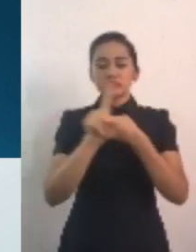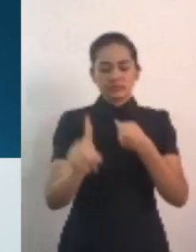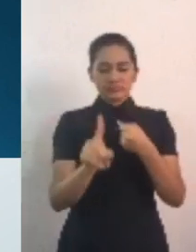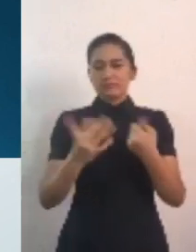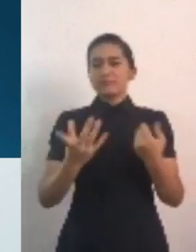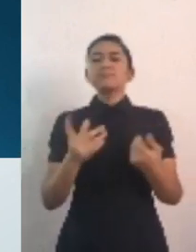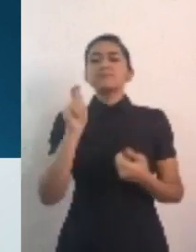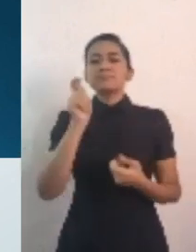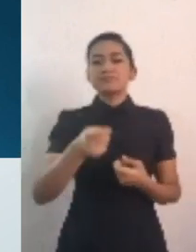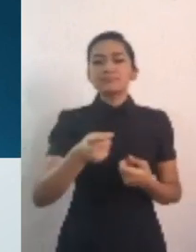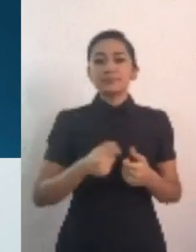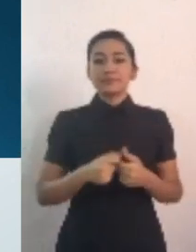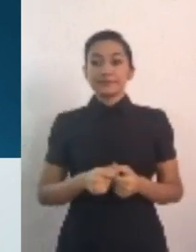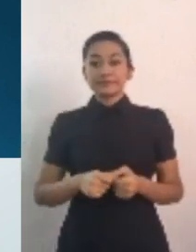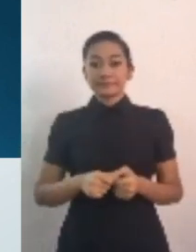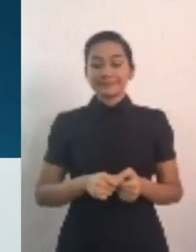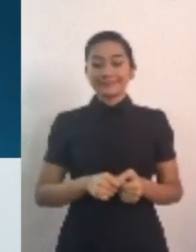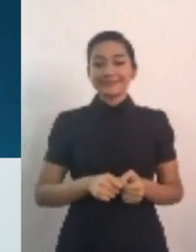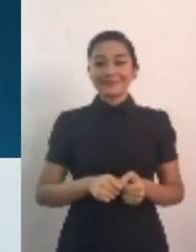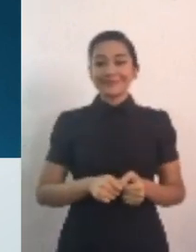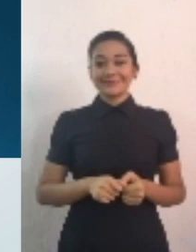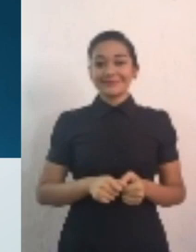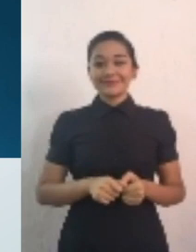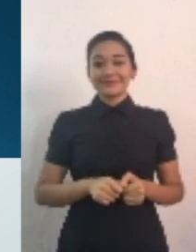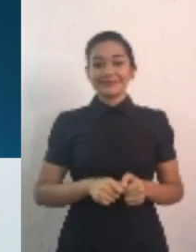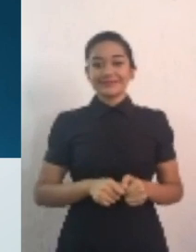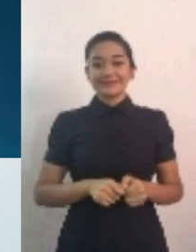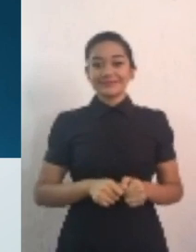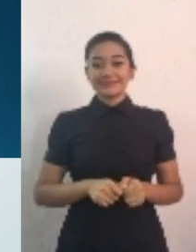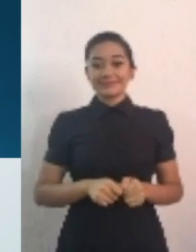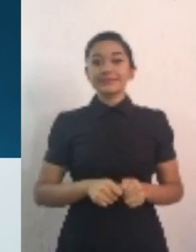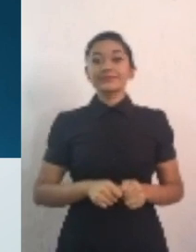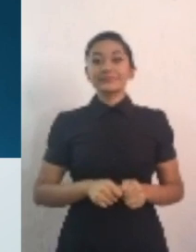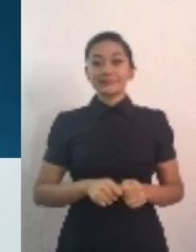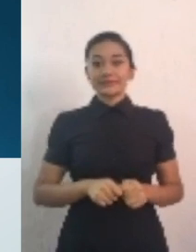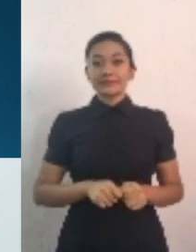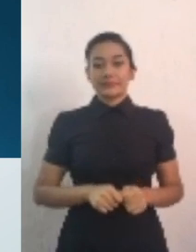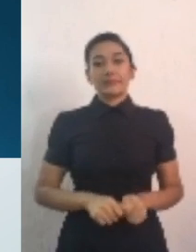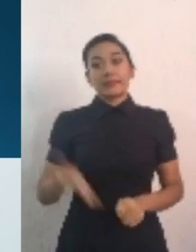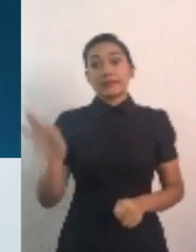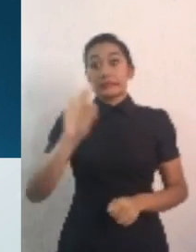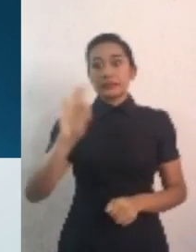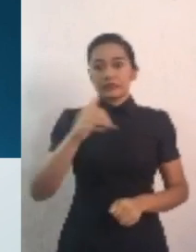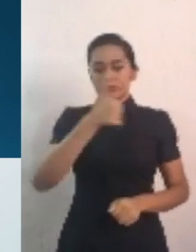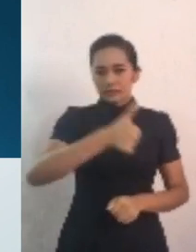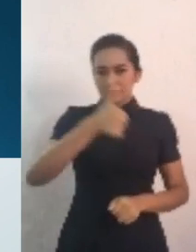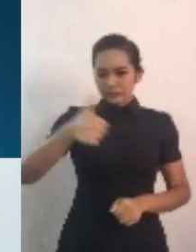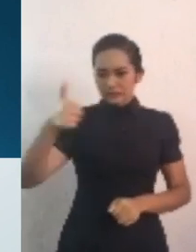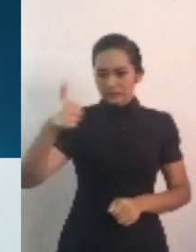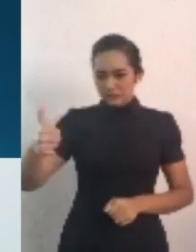que hemos desarrollado nuestras destrezas personales, nuestra regulación